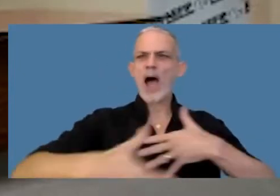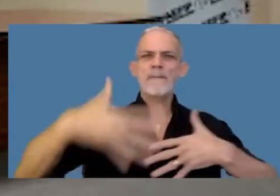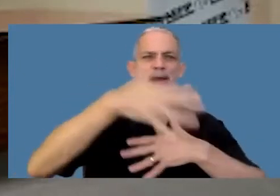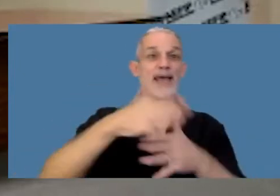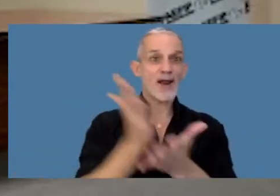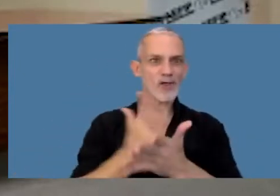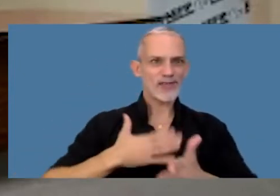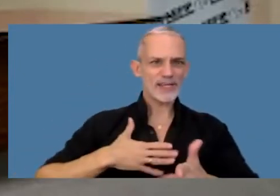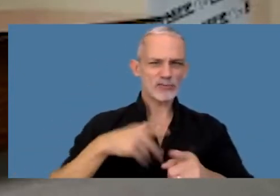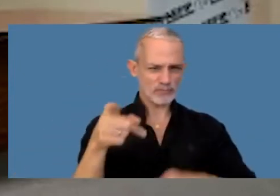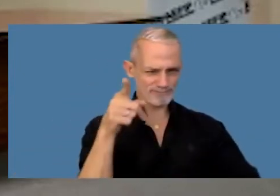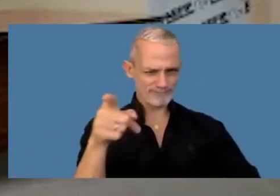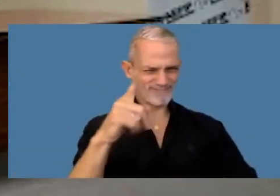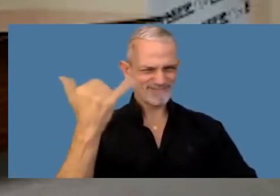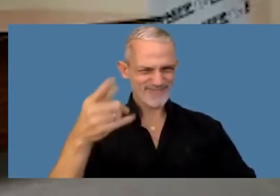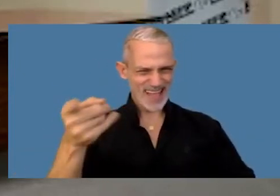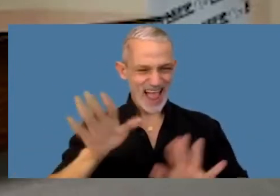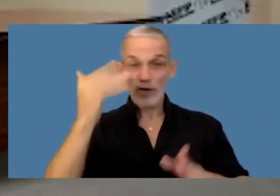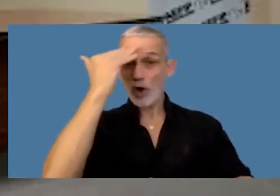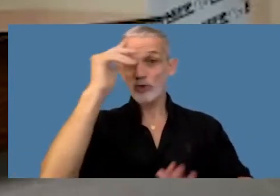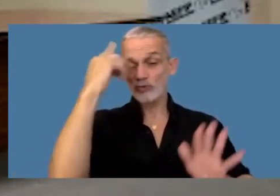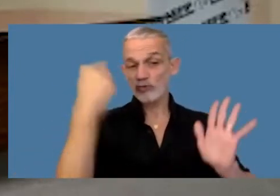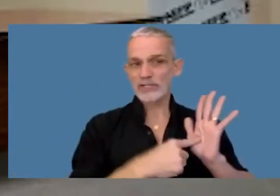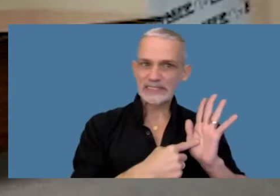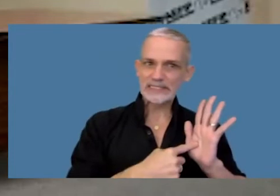humanos, sí lo da desde la Constitución Nacional.